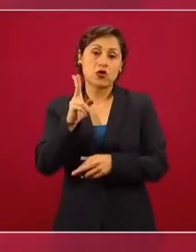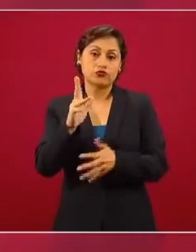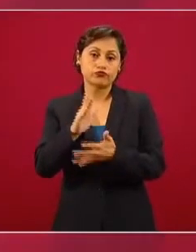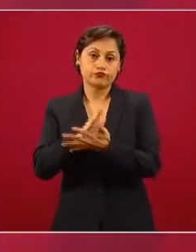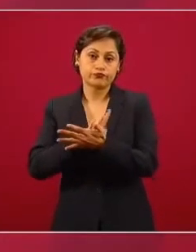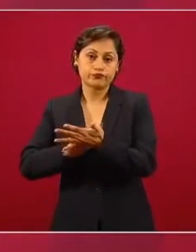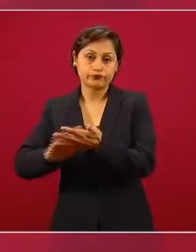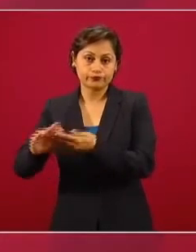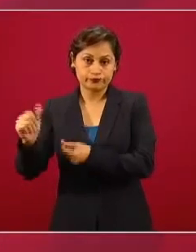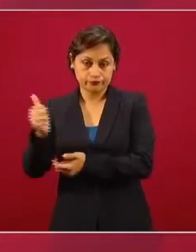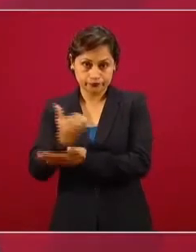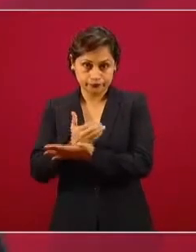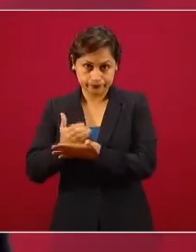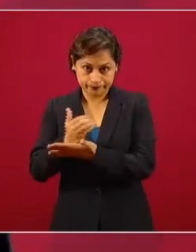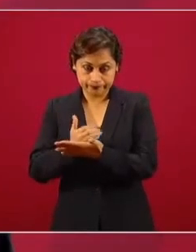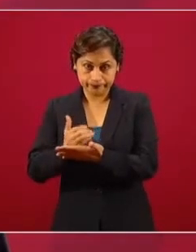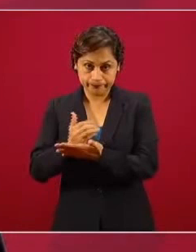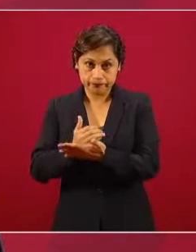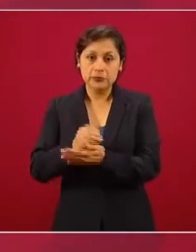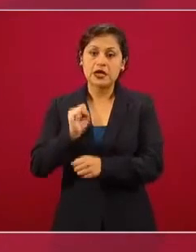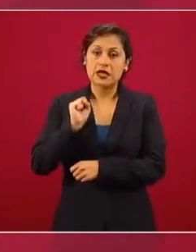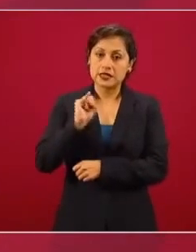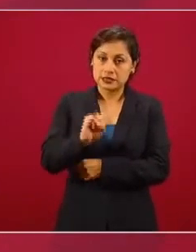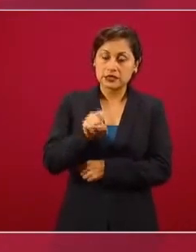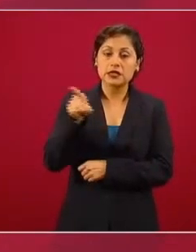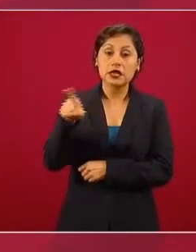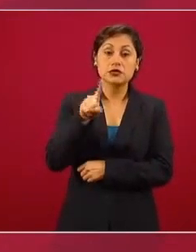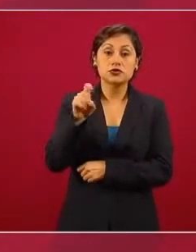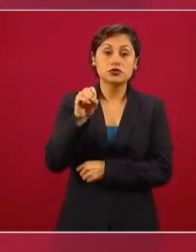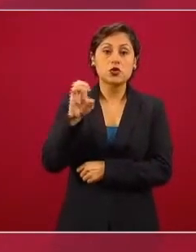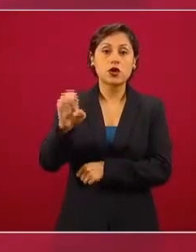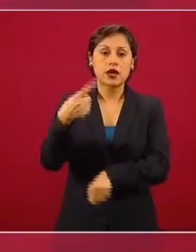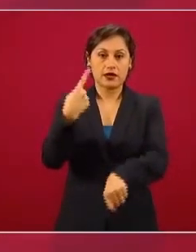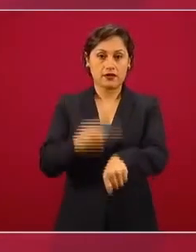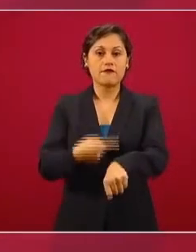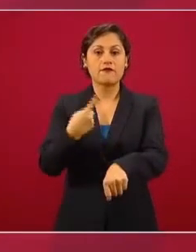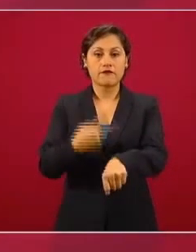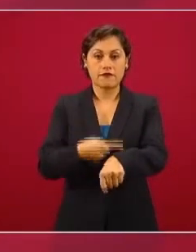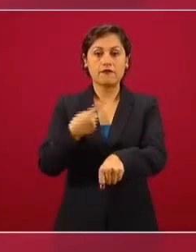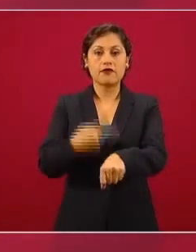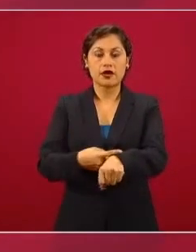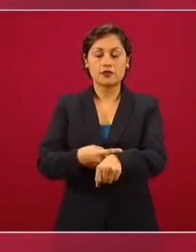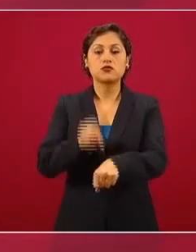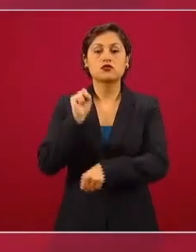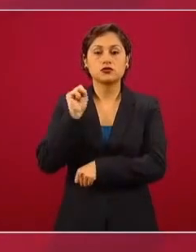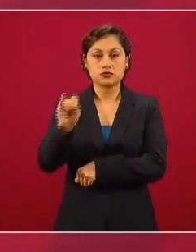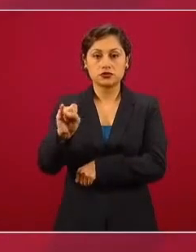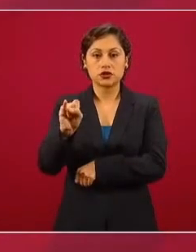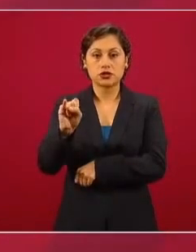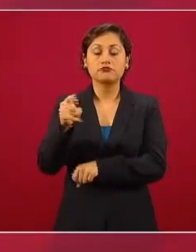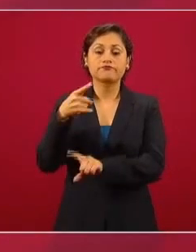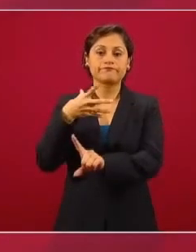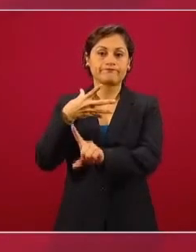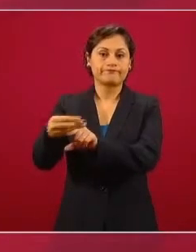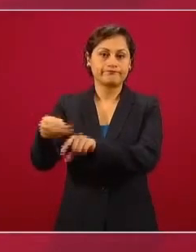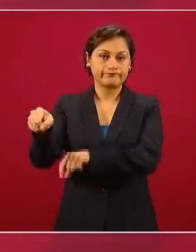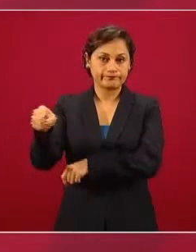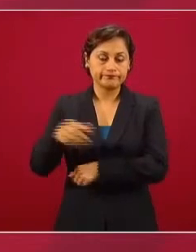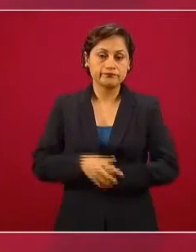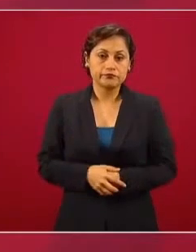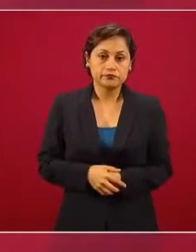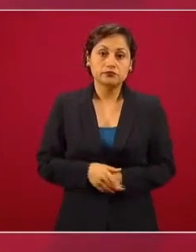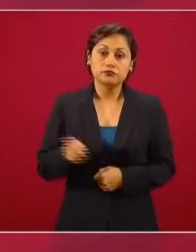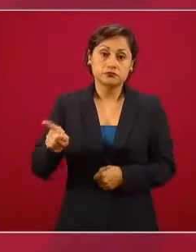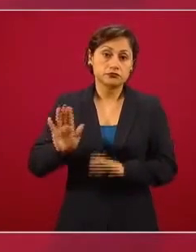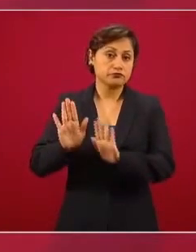Sí, él está infectado, se contagió y está